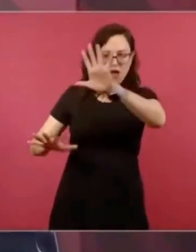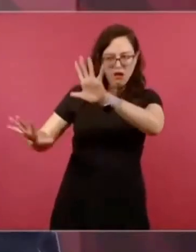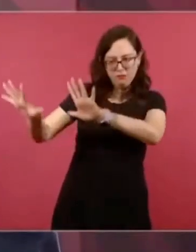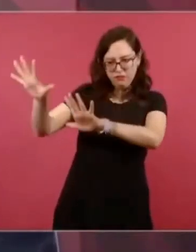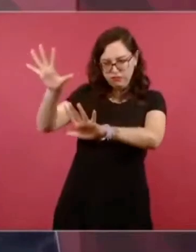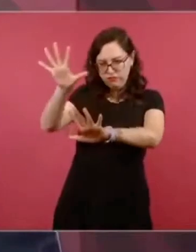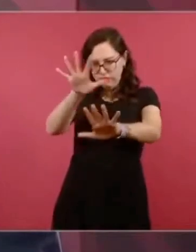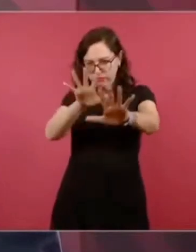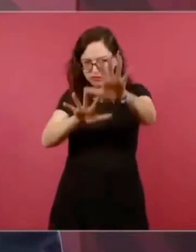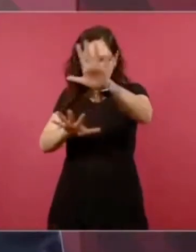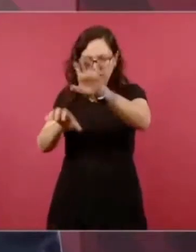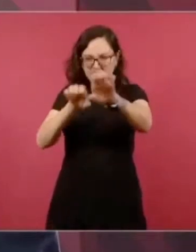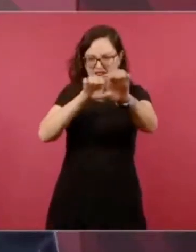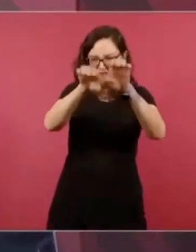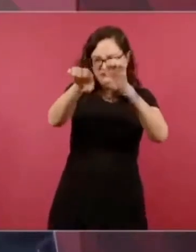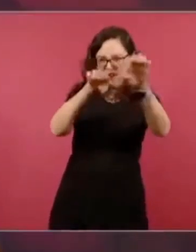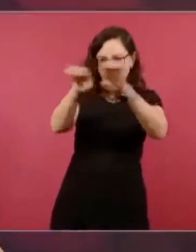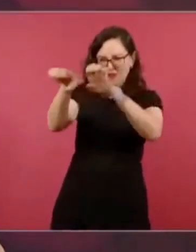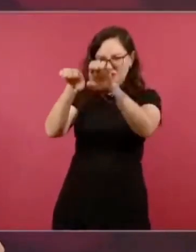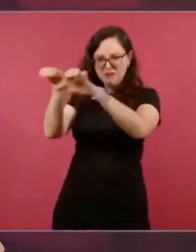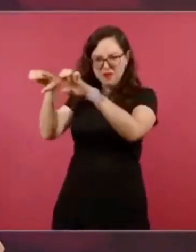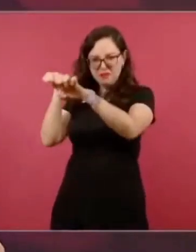esa falta de toma de conciencia